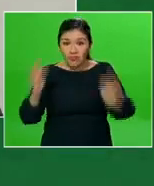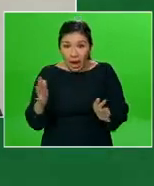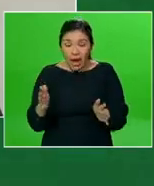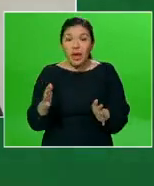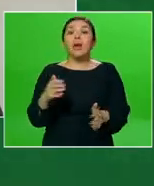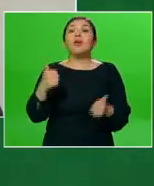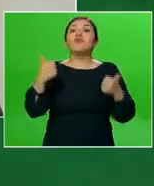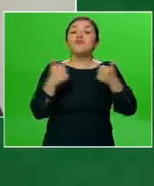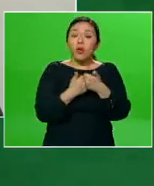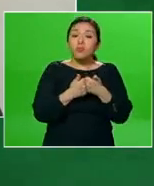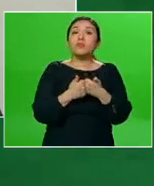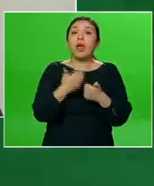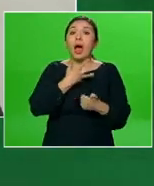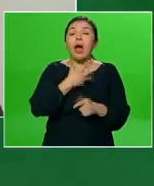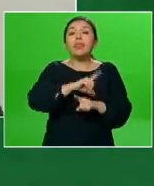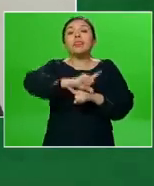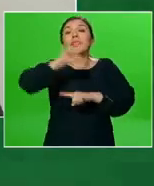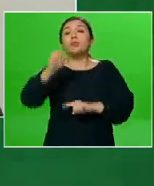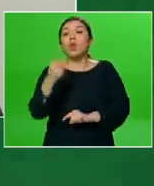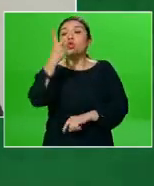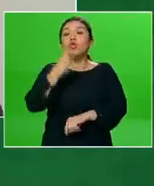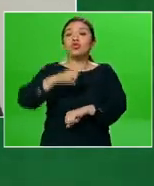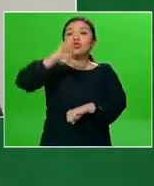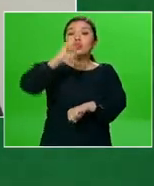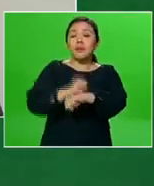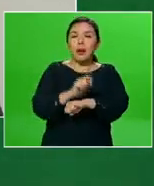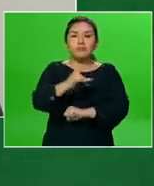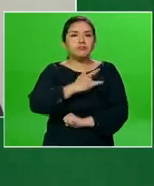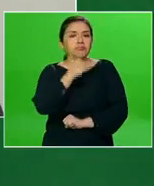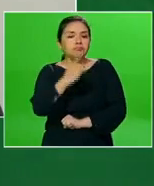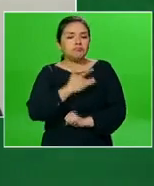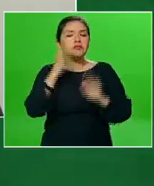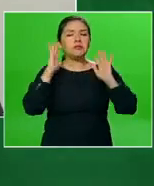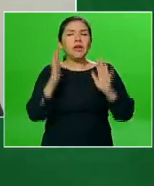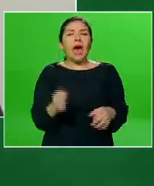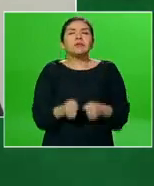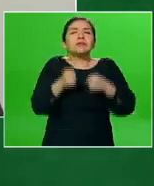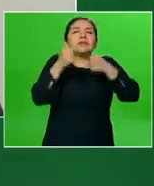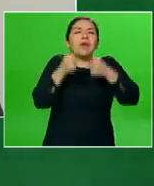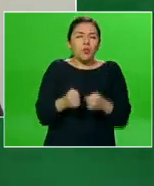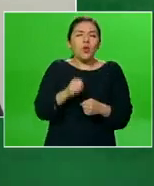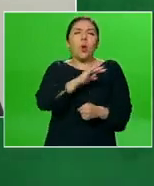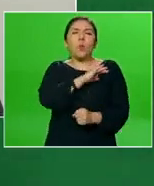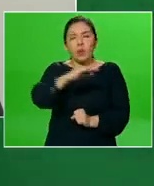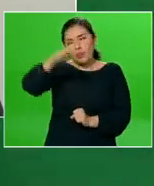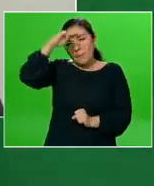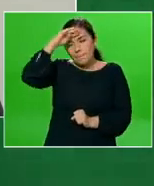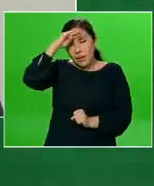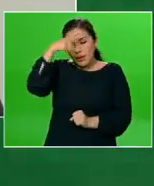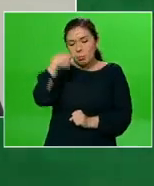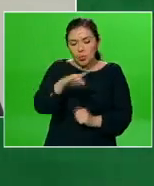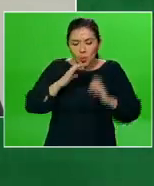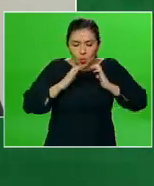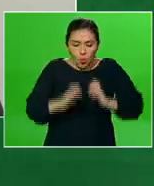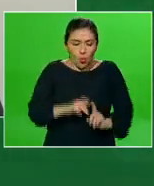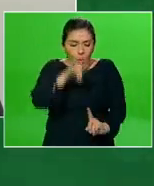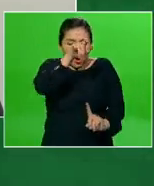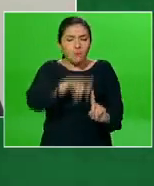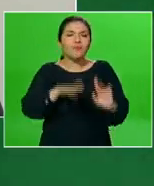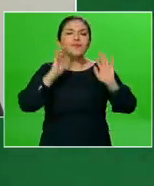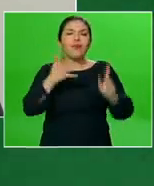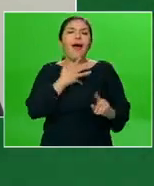transitado dos semanas después de la segunda dosis es cuando recién podremos considerar que estamos ya